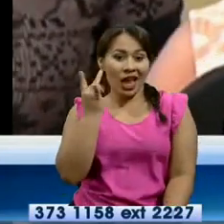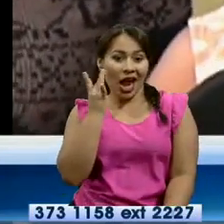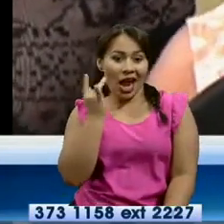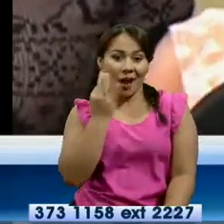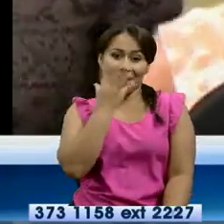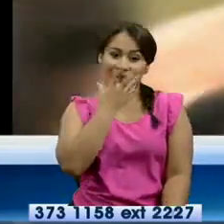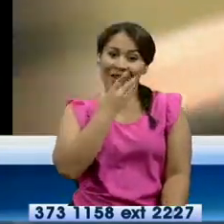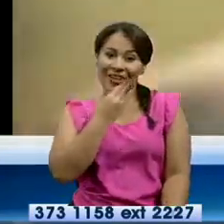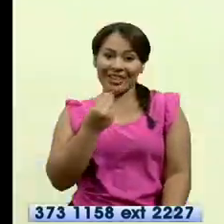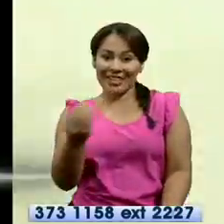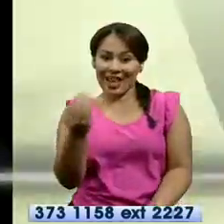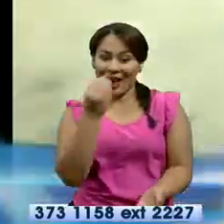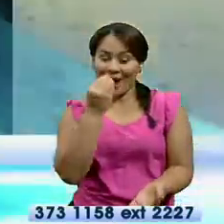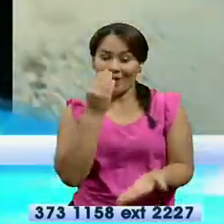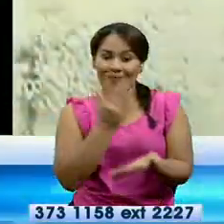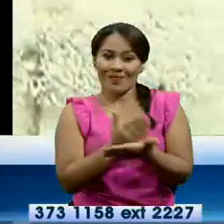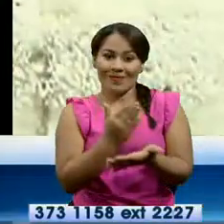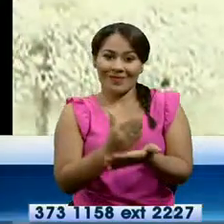de todo esa mujer.